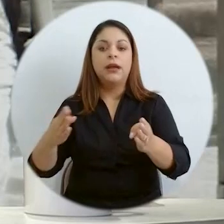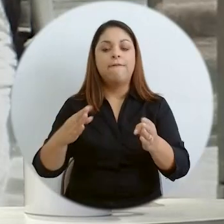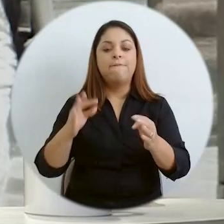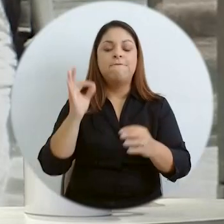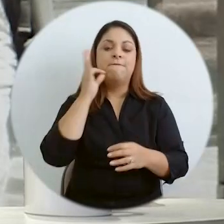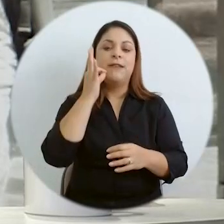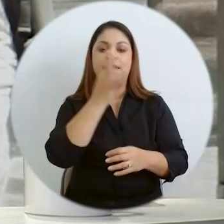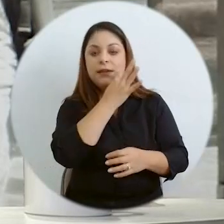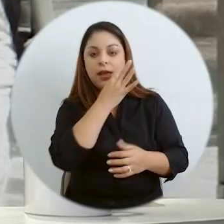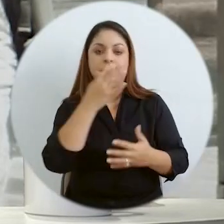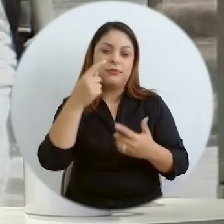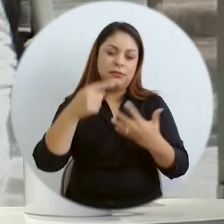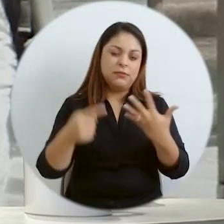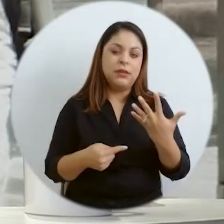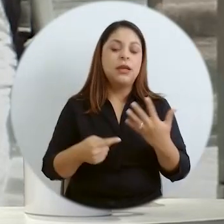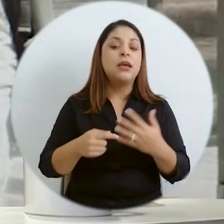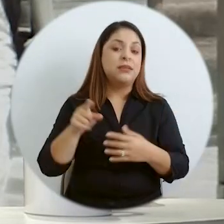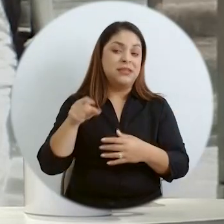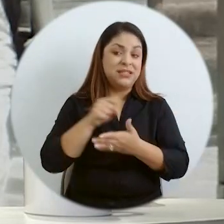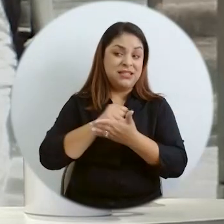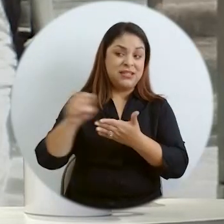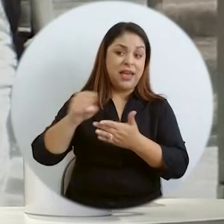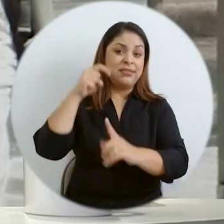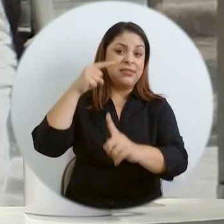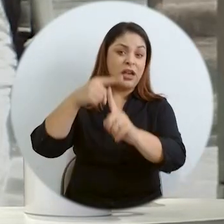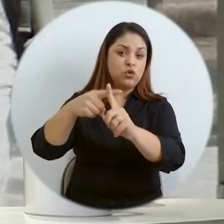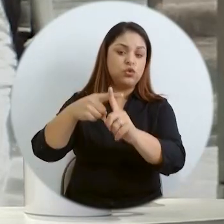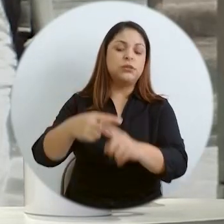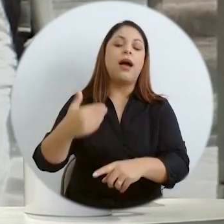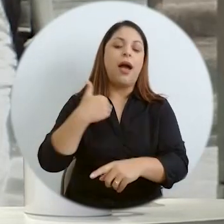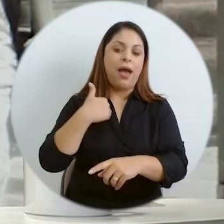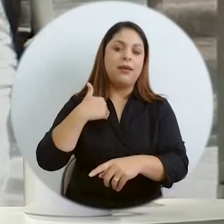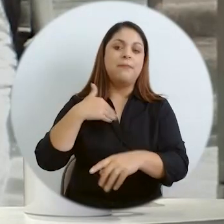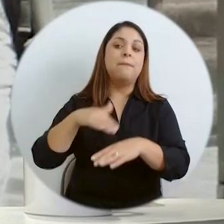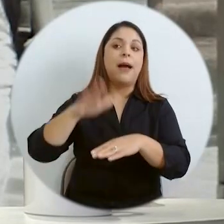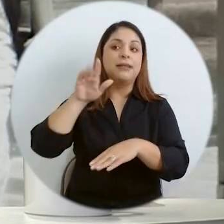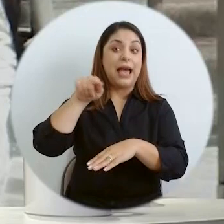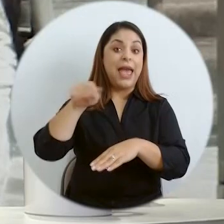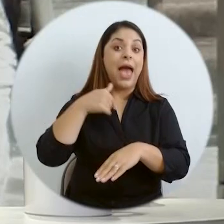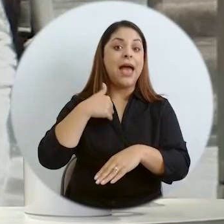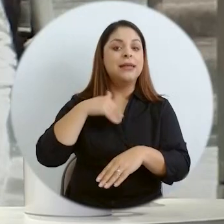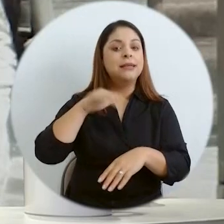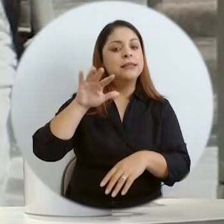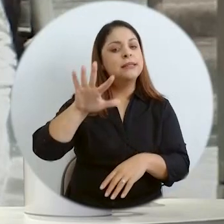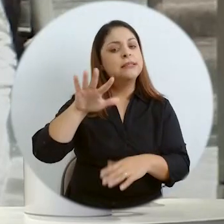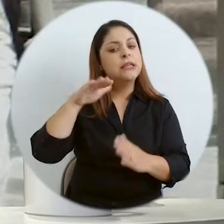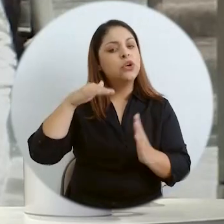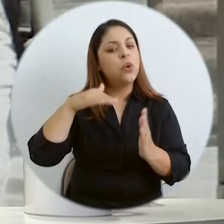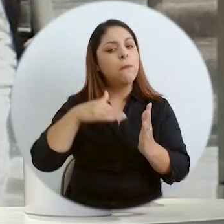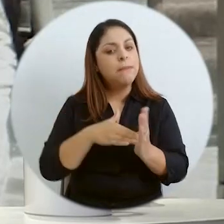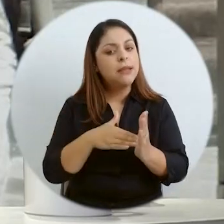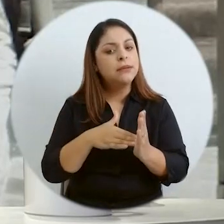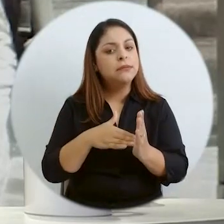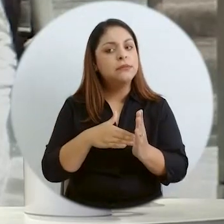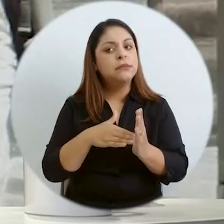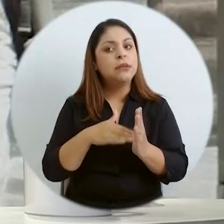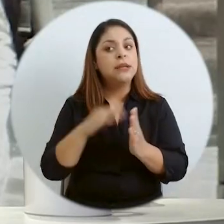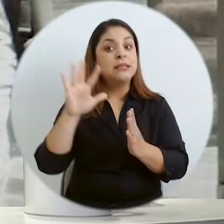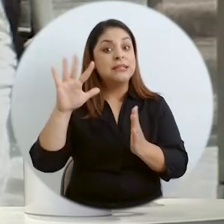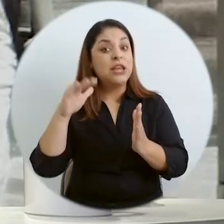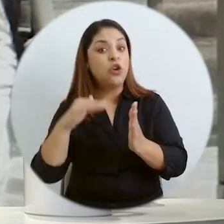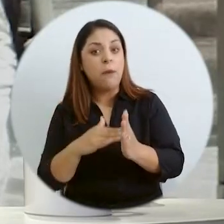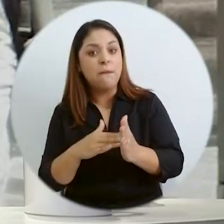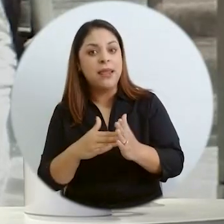metros cuadrados se registraron, también es el cantón donde más terrenos se segregaron, 5.000 de más o menos